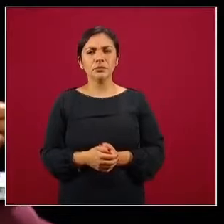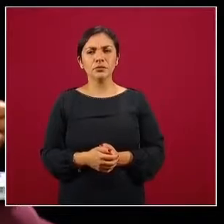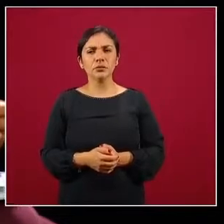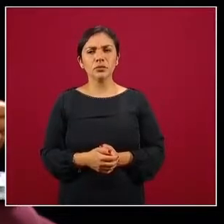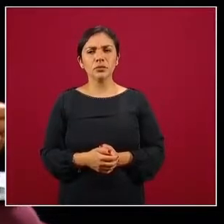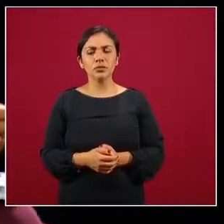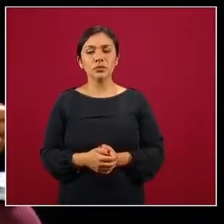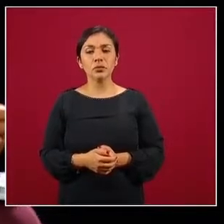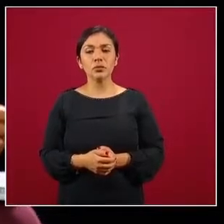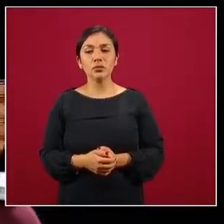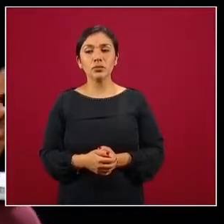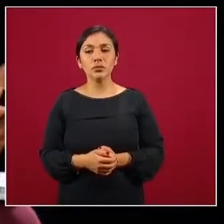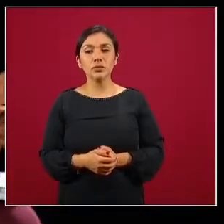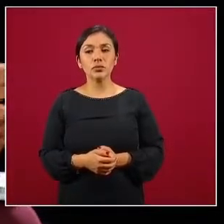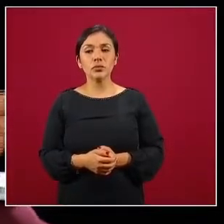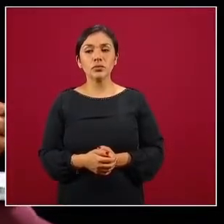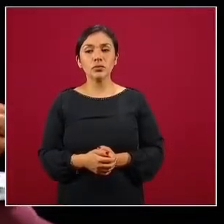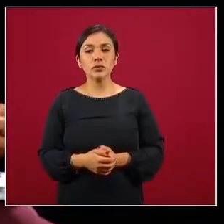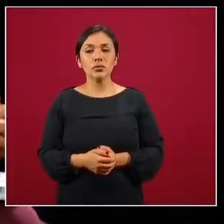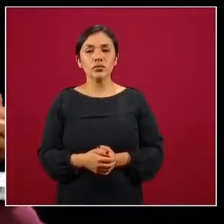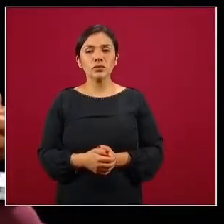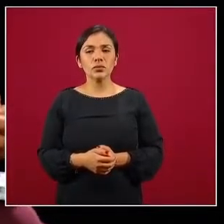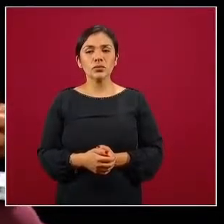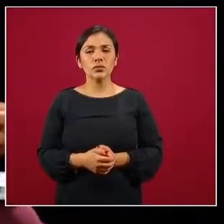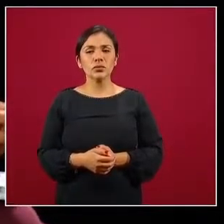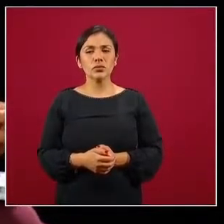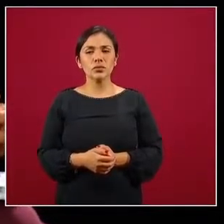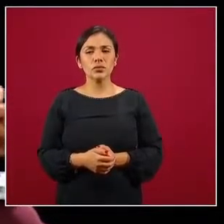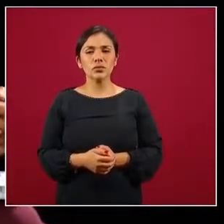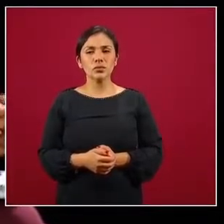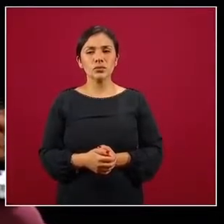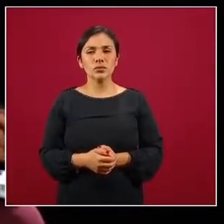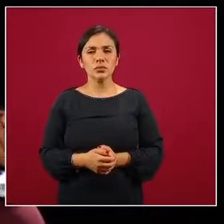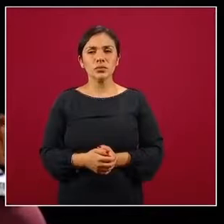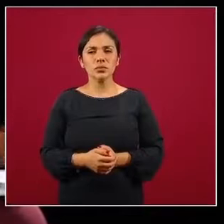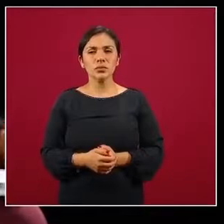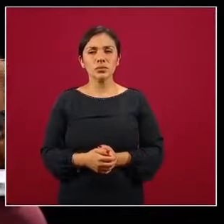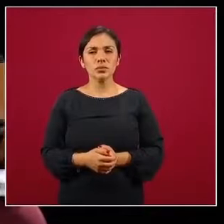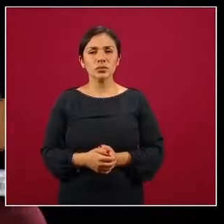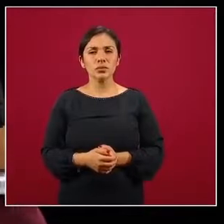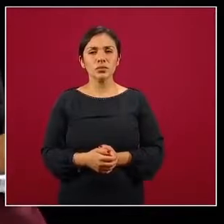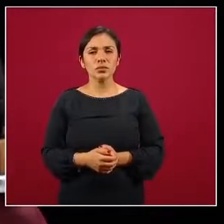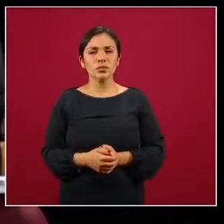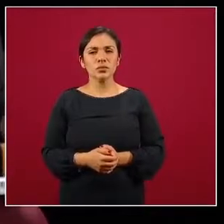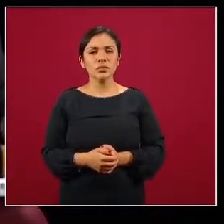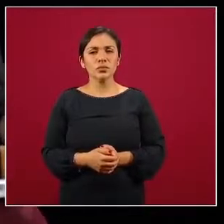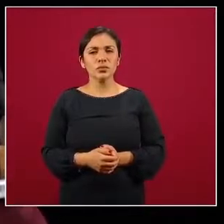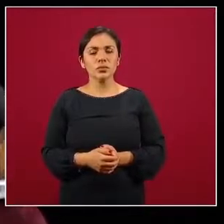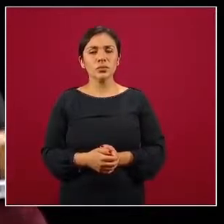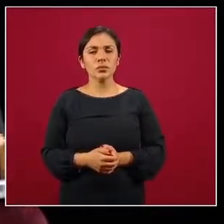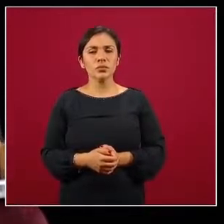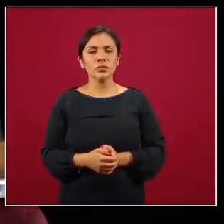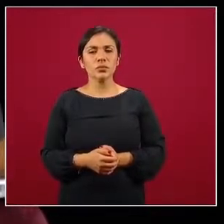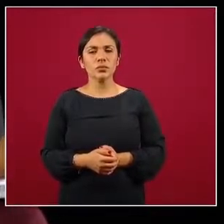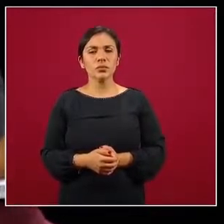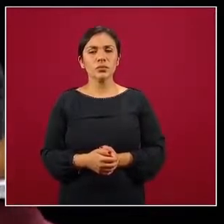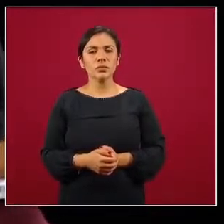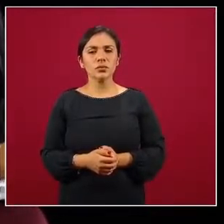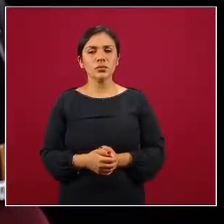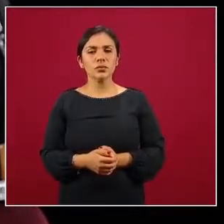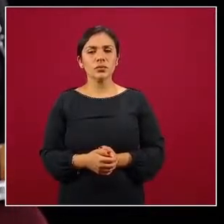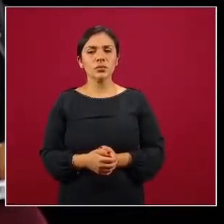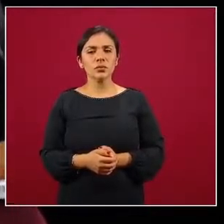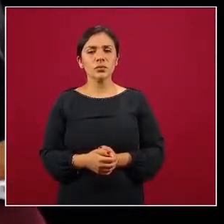la Fuente, que está planeado en algún caso hipotético que sea en el primer semestre del próximo año y